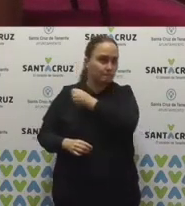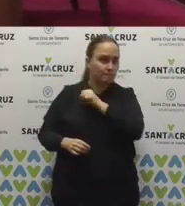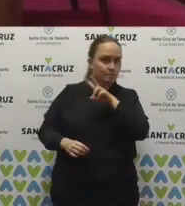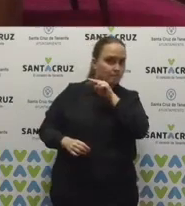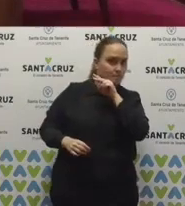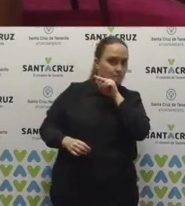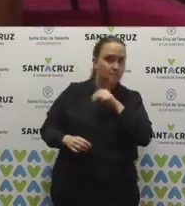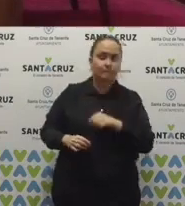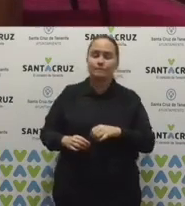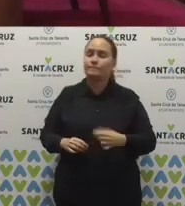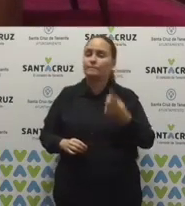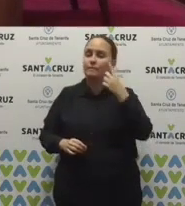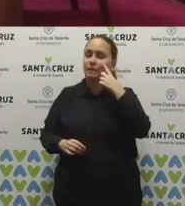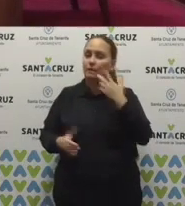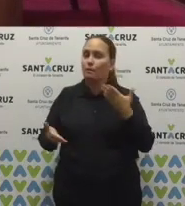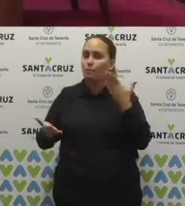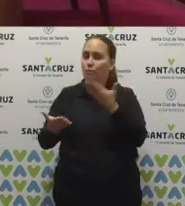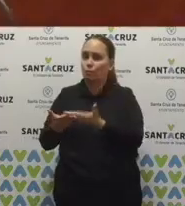propuso